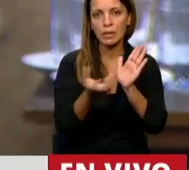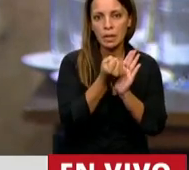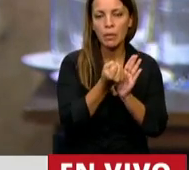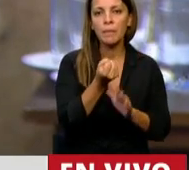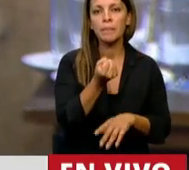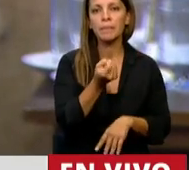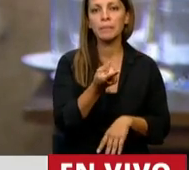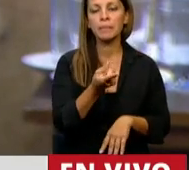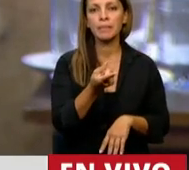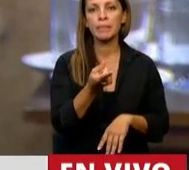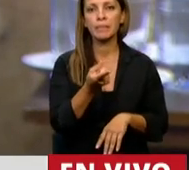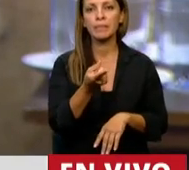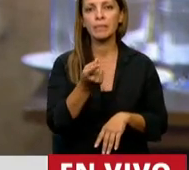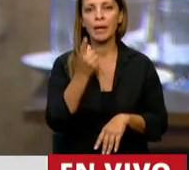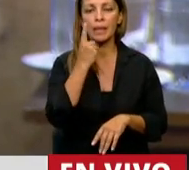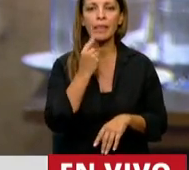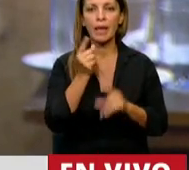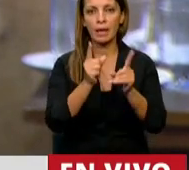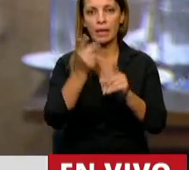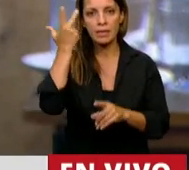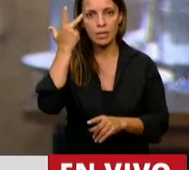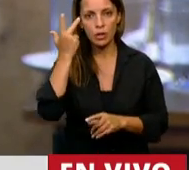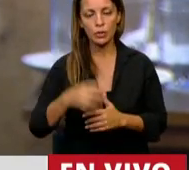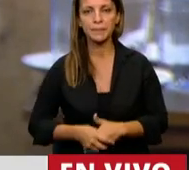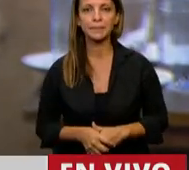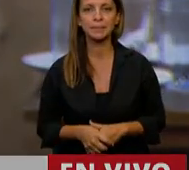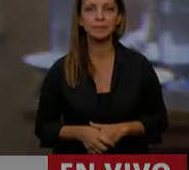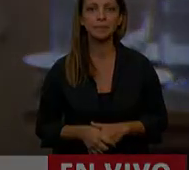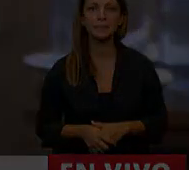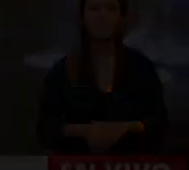18. Muchas gracias.